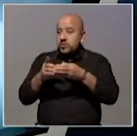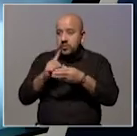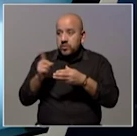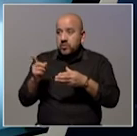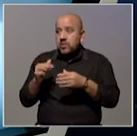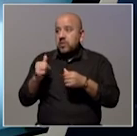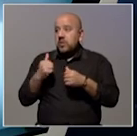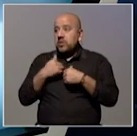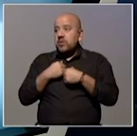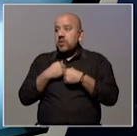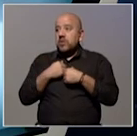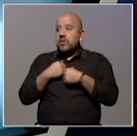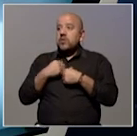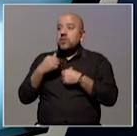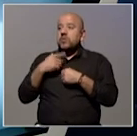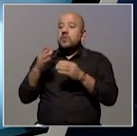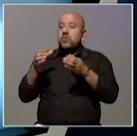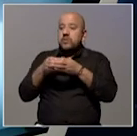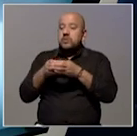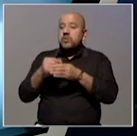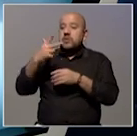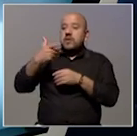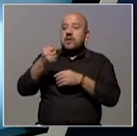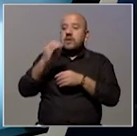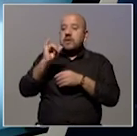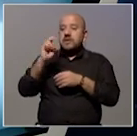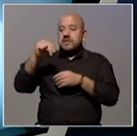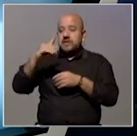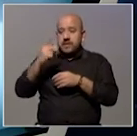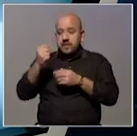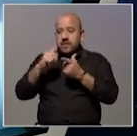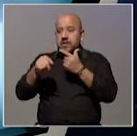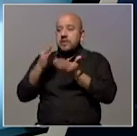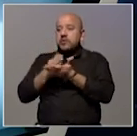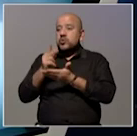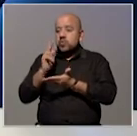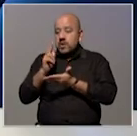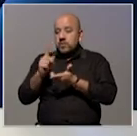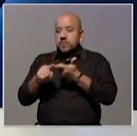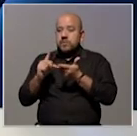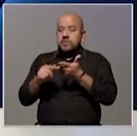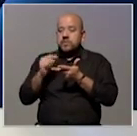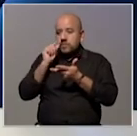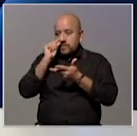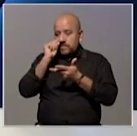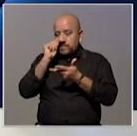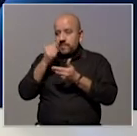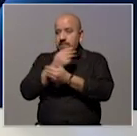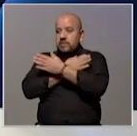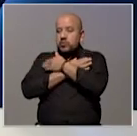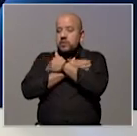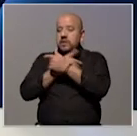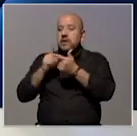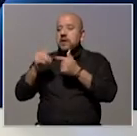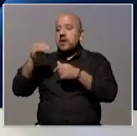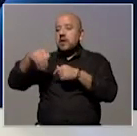está en comisiones importantes yo estaban haciendo esta legislación en derechos humanos mi suplente movilidad